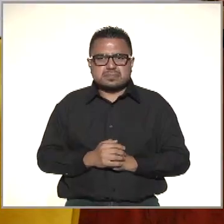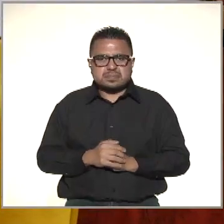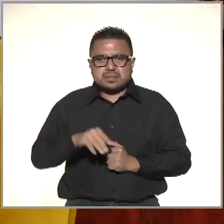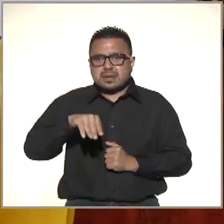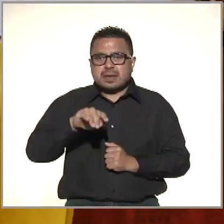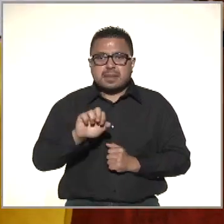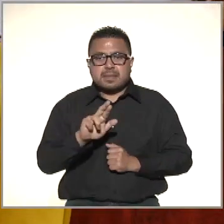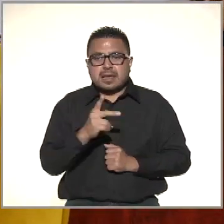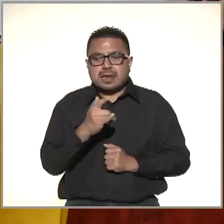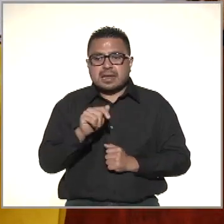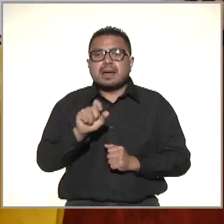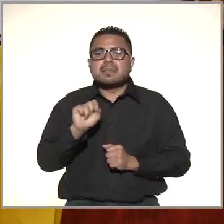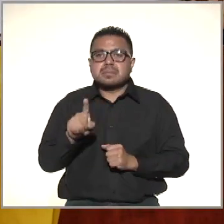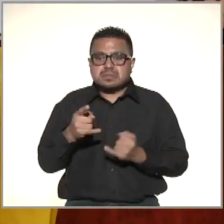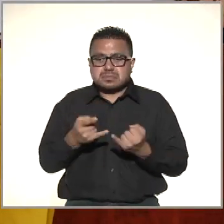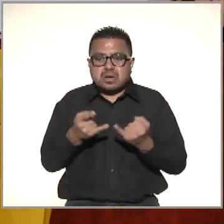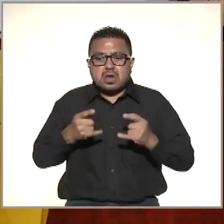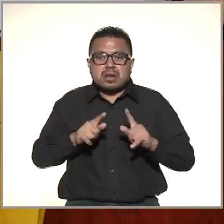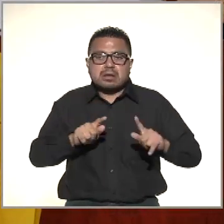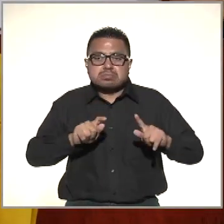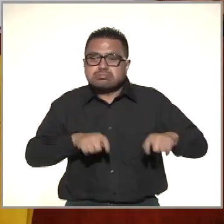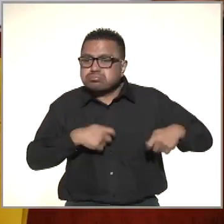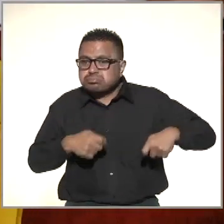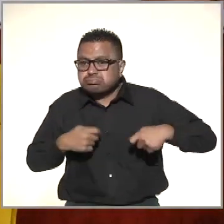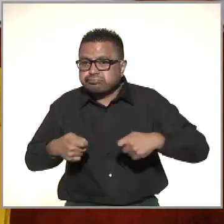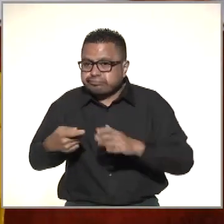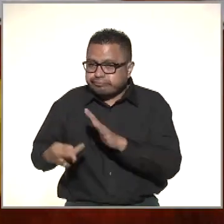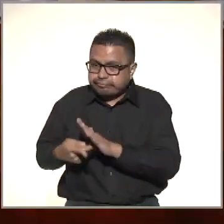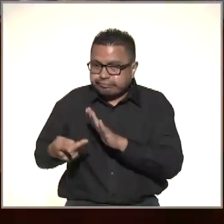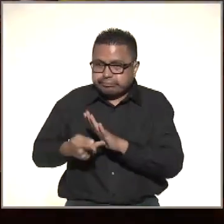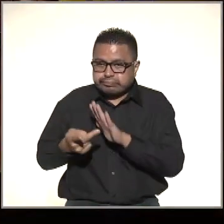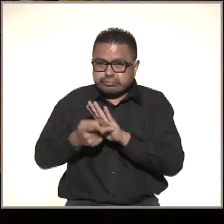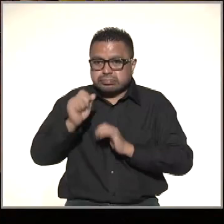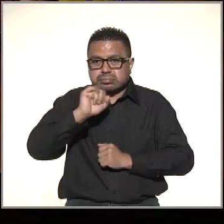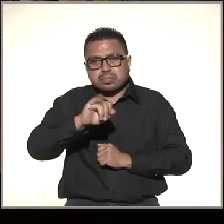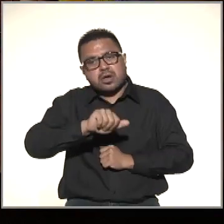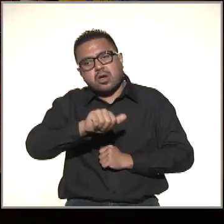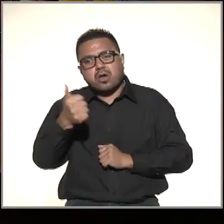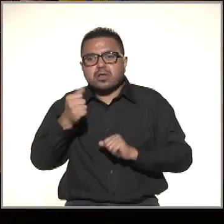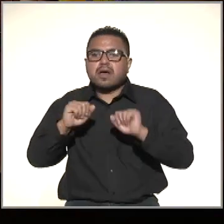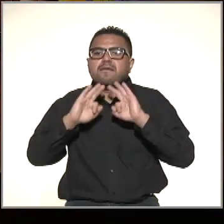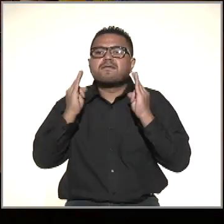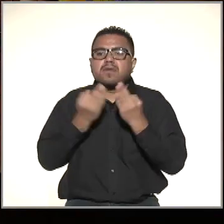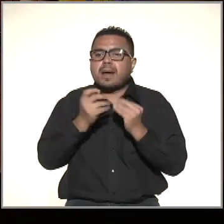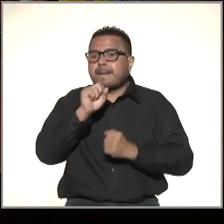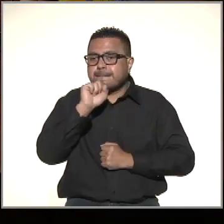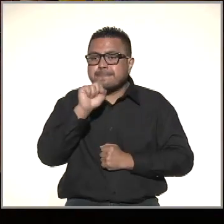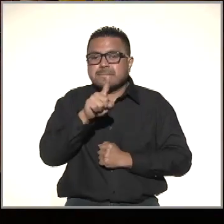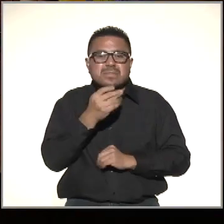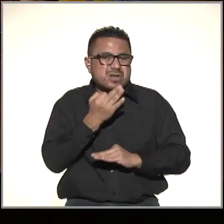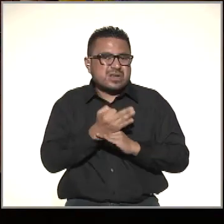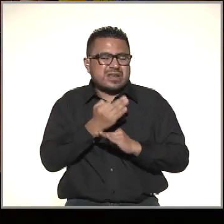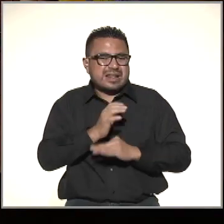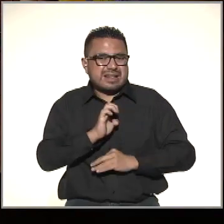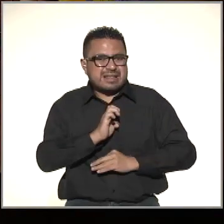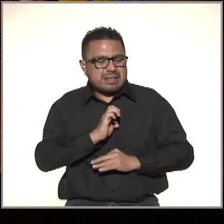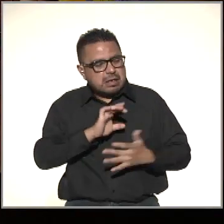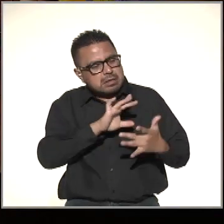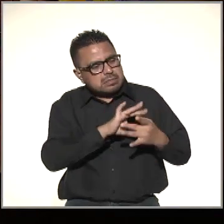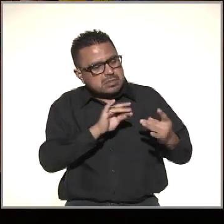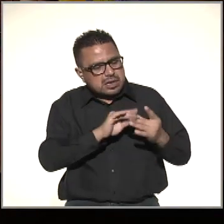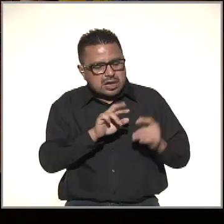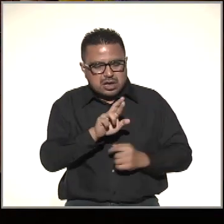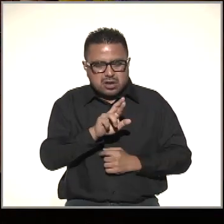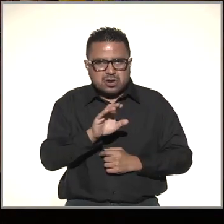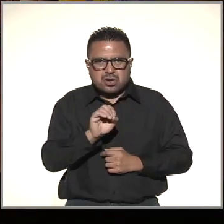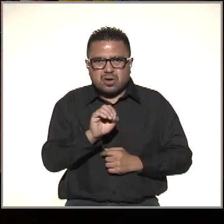Margarita, ¿se repite esta historia una y otra vez en el deporte? Una y otra vez, y también de otras formas. Esto que le dijo su entrenadora a Rocío,